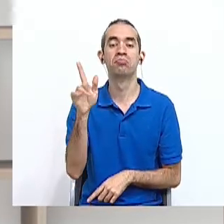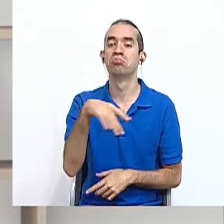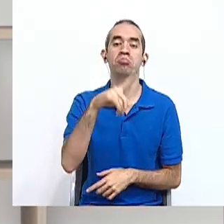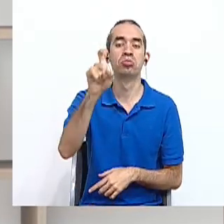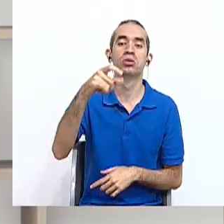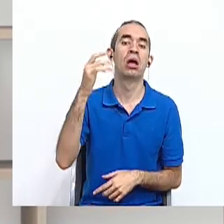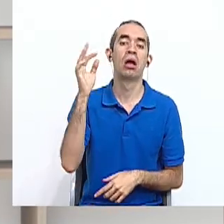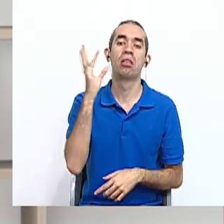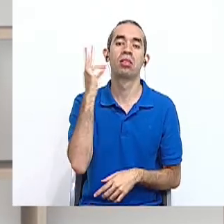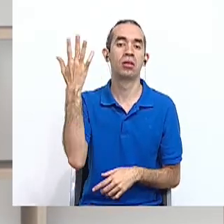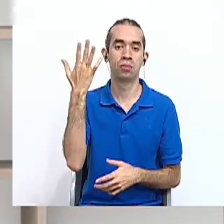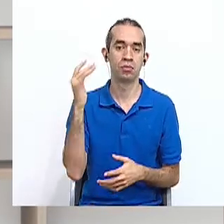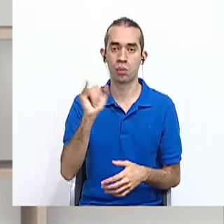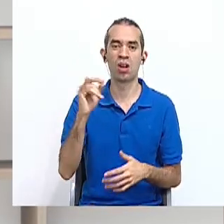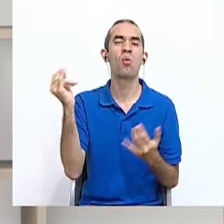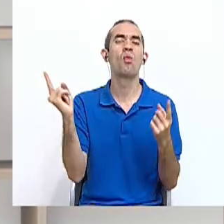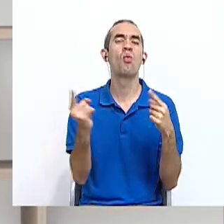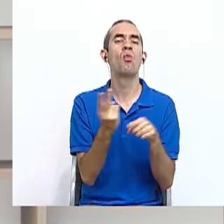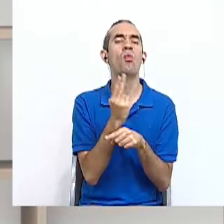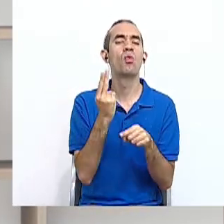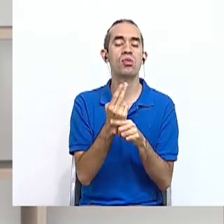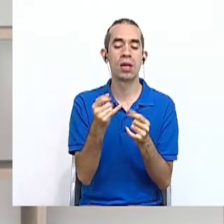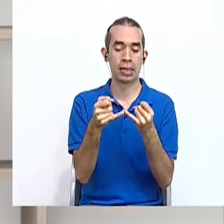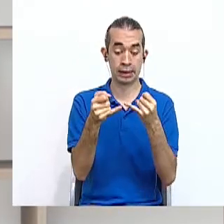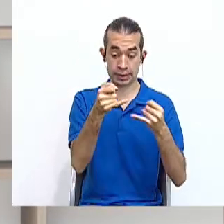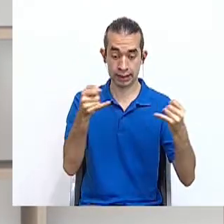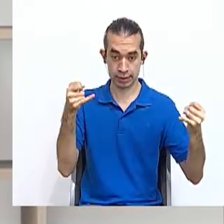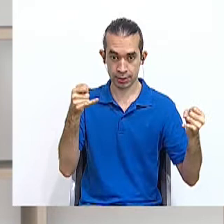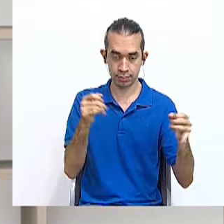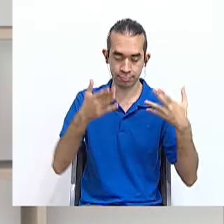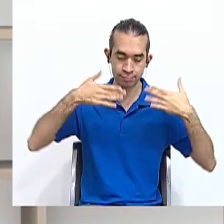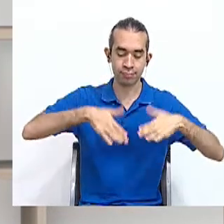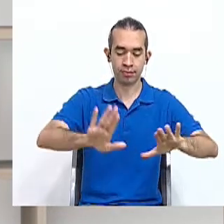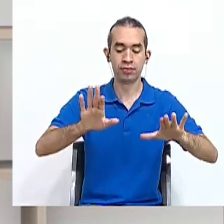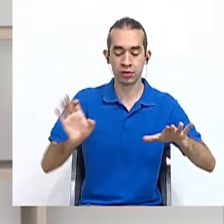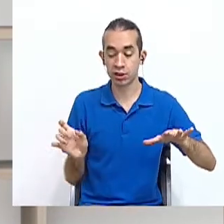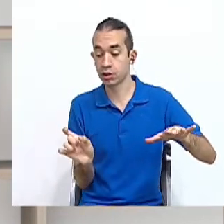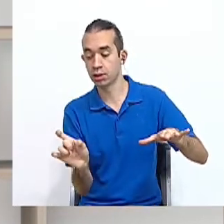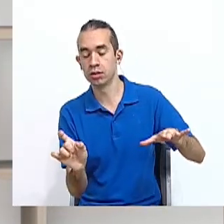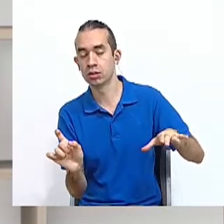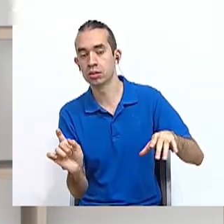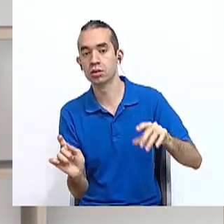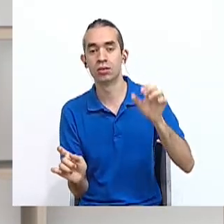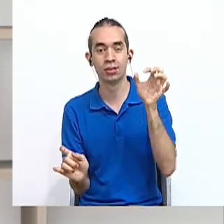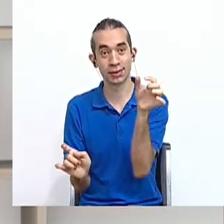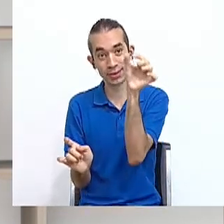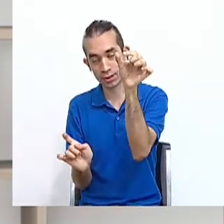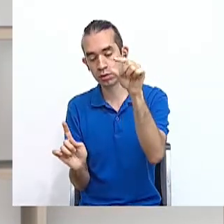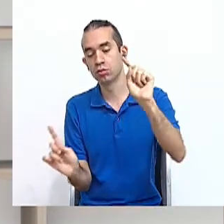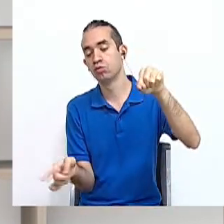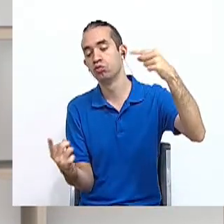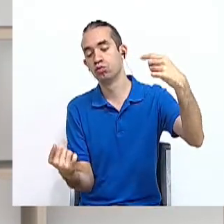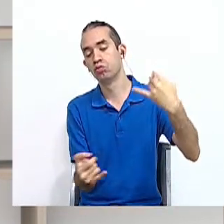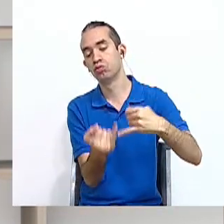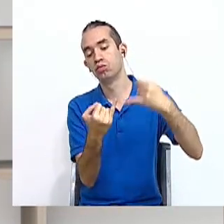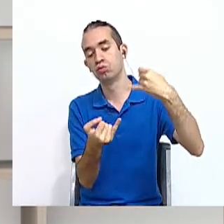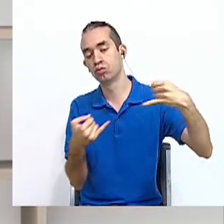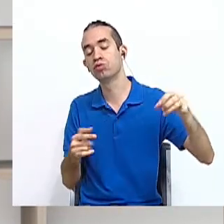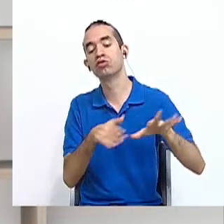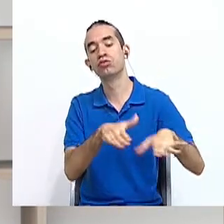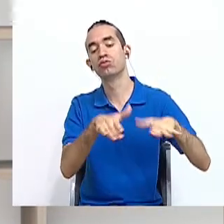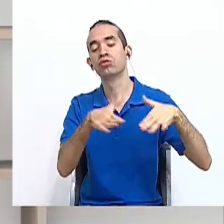Hilo, claro, hilo. Ese hilo me permite que las partes no se separen, ¿verdad? Eso es la cohesión. La cohesión